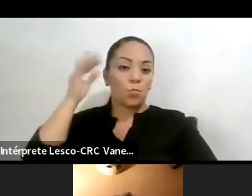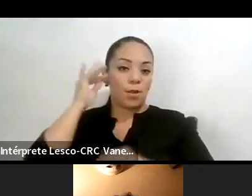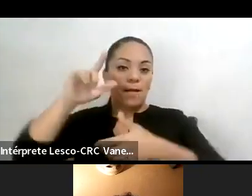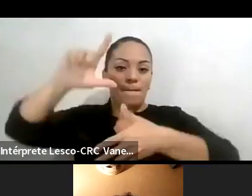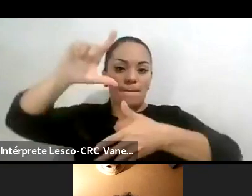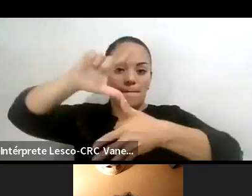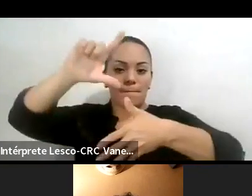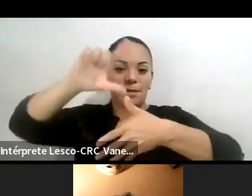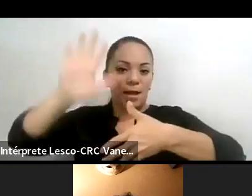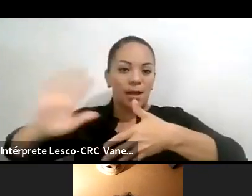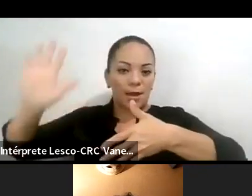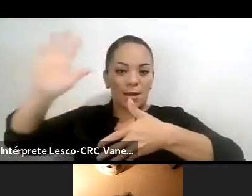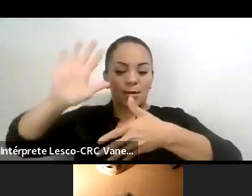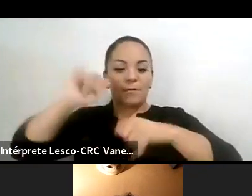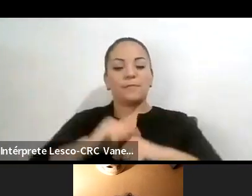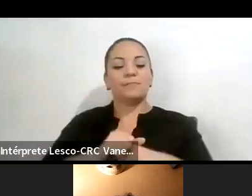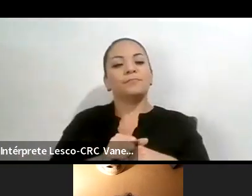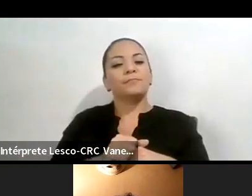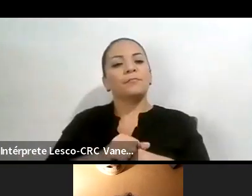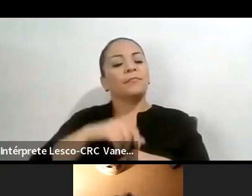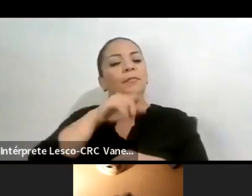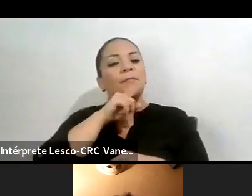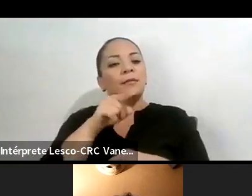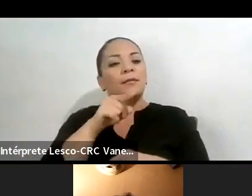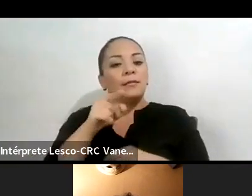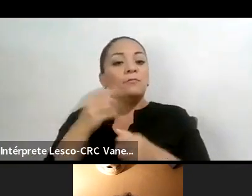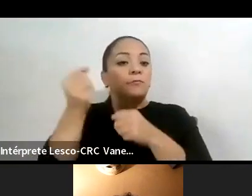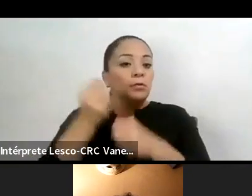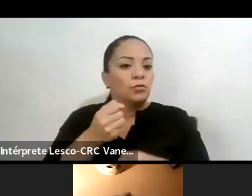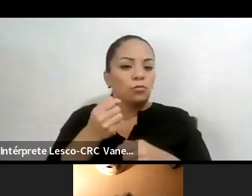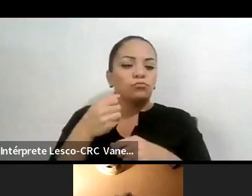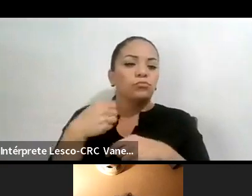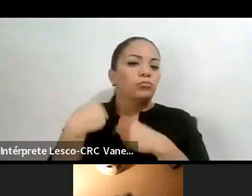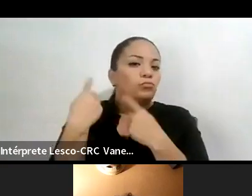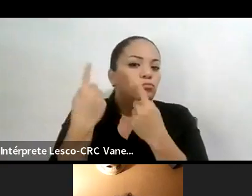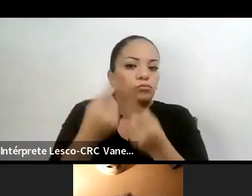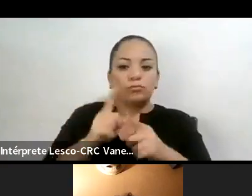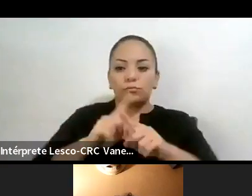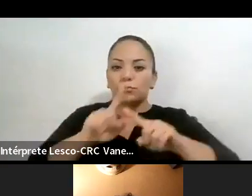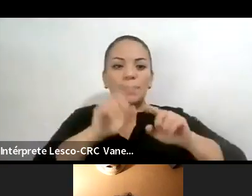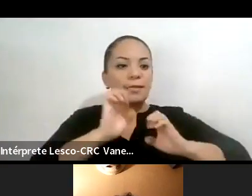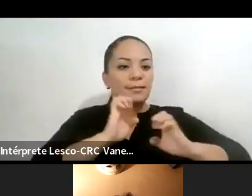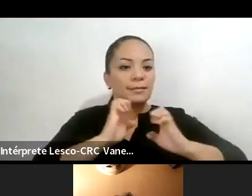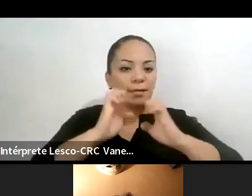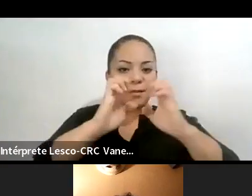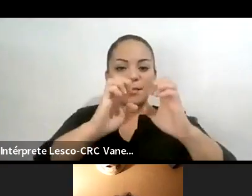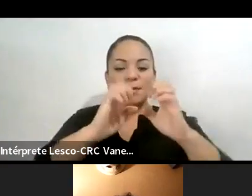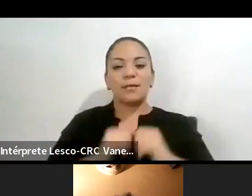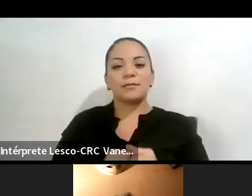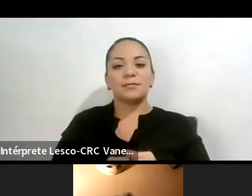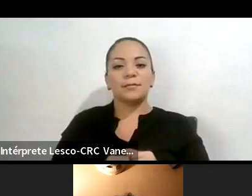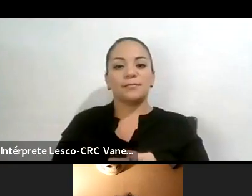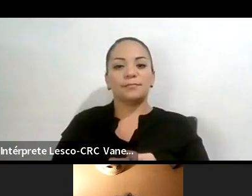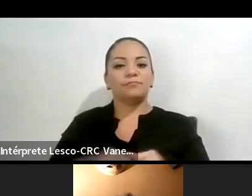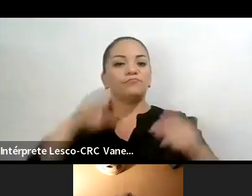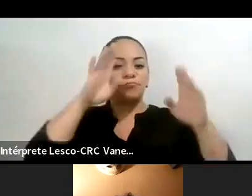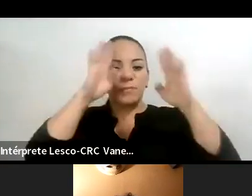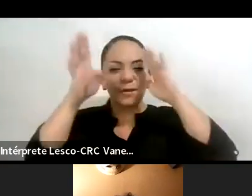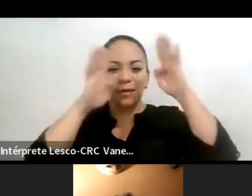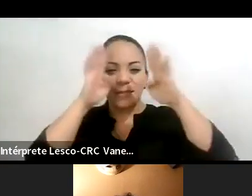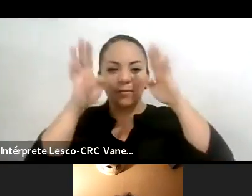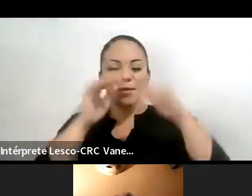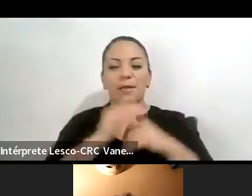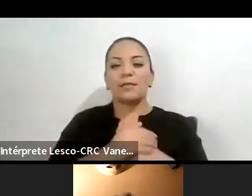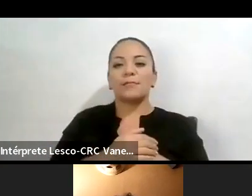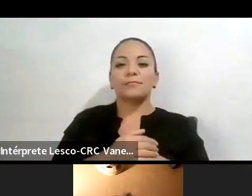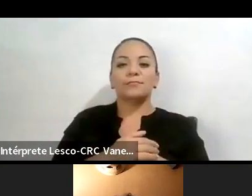Caribe. Y lo ha hecho desde estas estrategias, ¿verdad? Creativas,